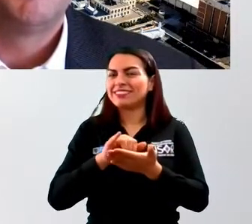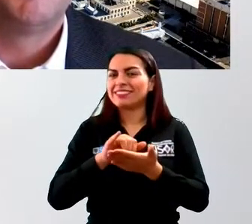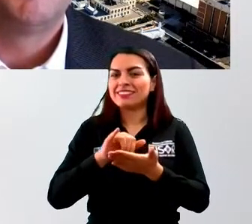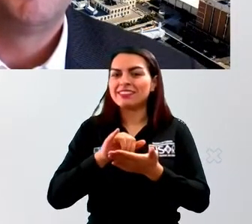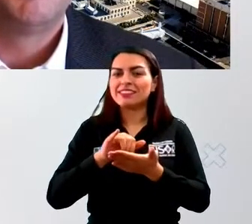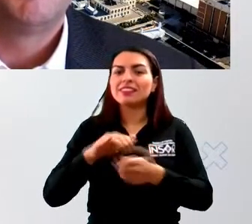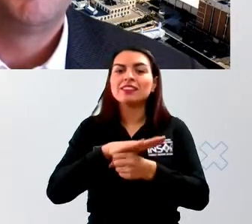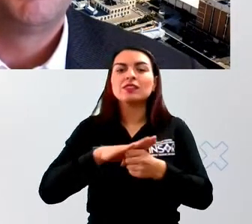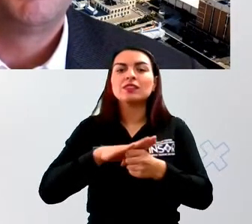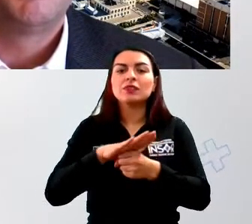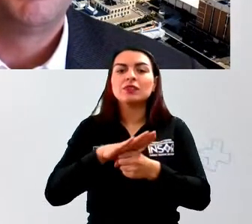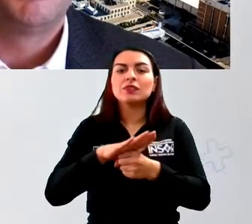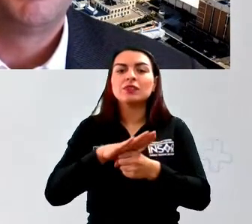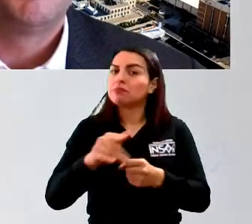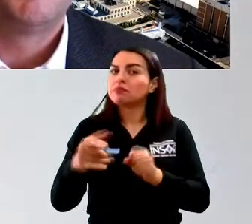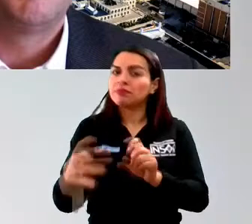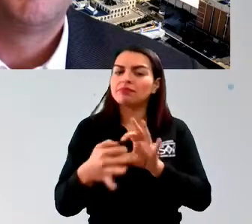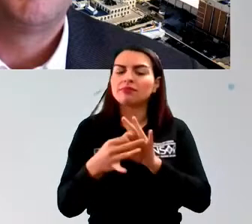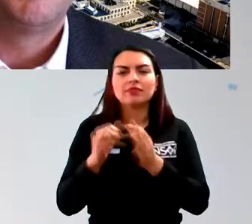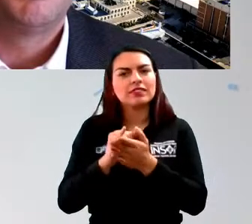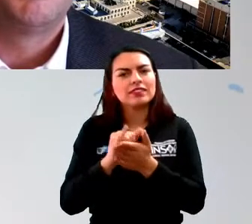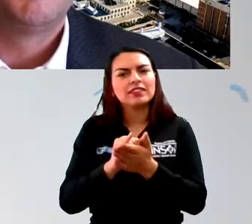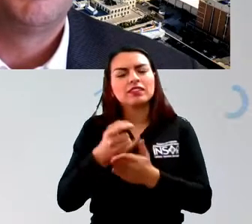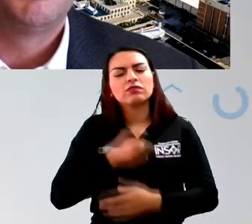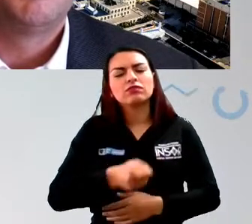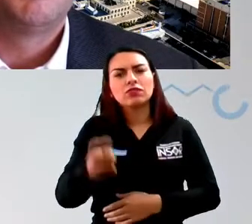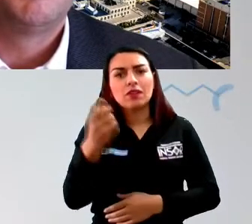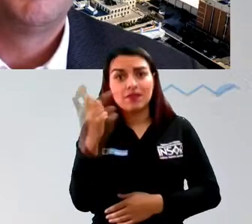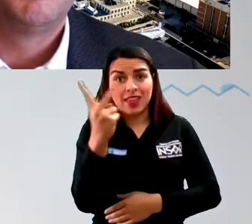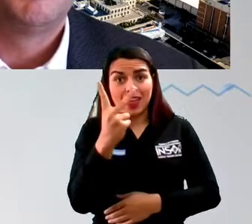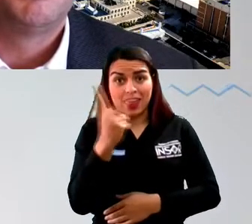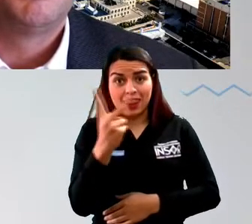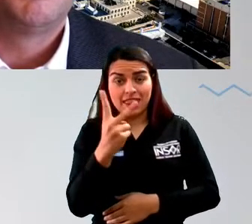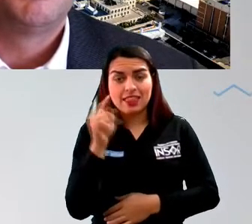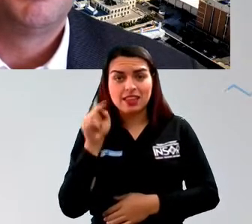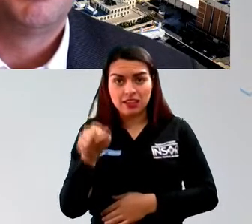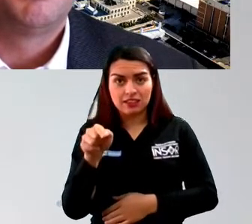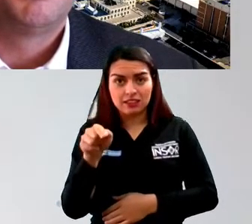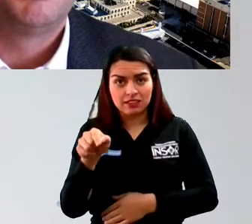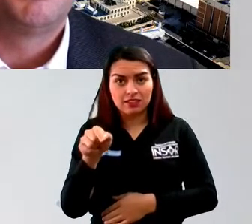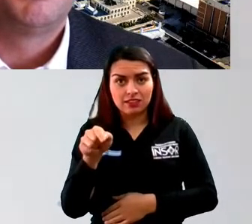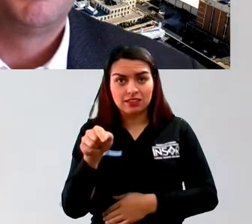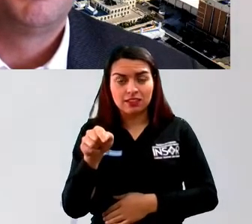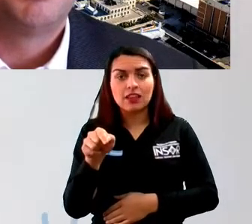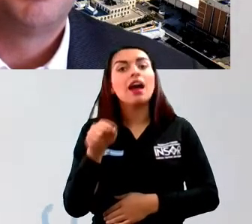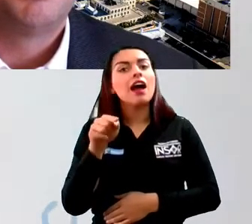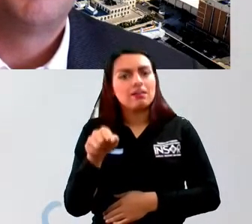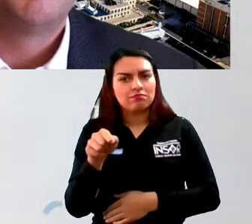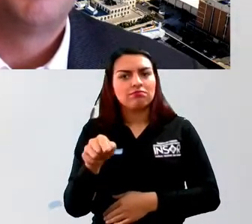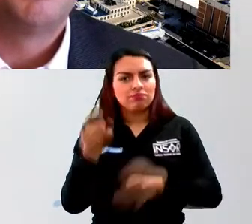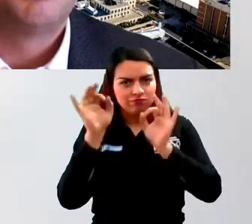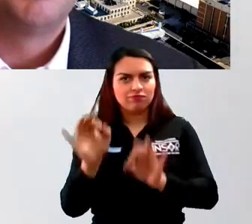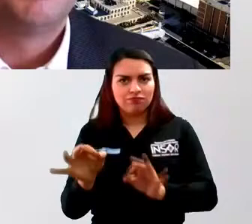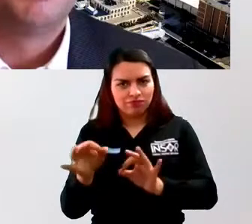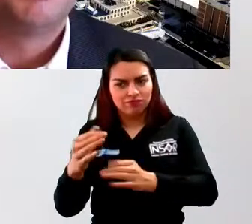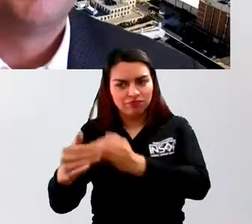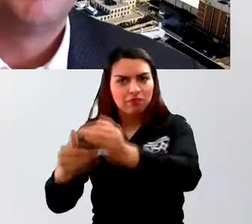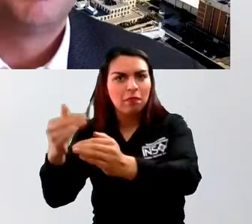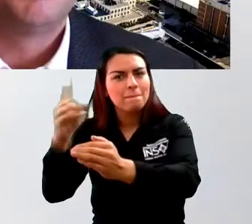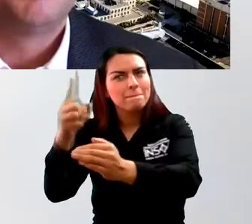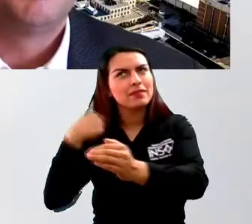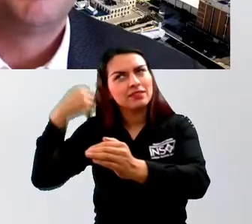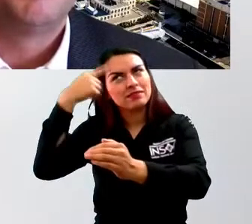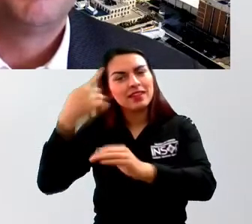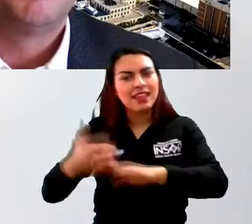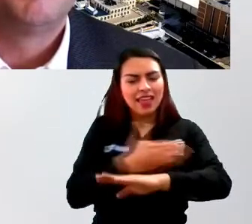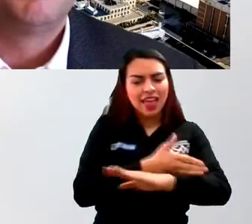recurso que en la sesión de este viernes vamos a lanzar, pero que yo quisiera desde ya que todos lo pudieran ir conociendo,